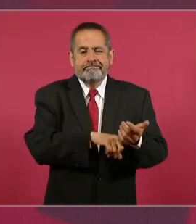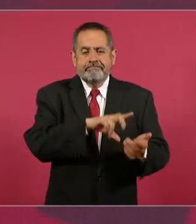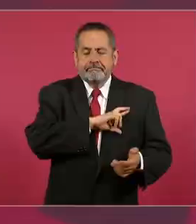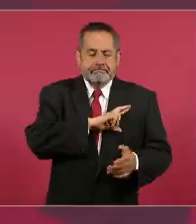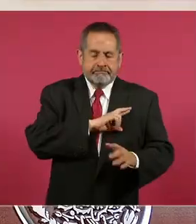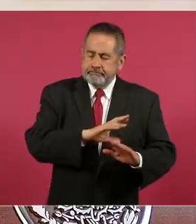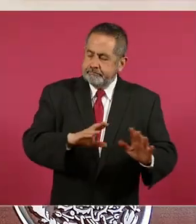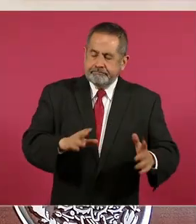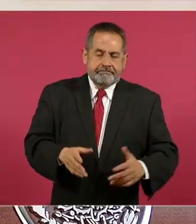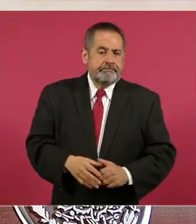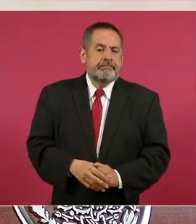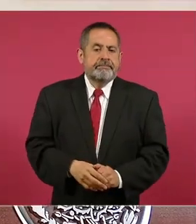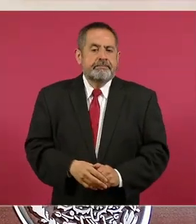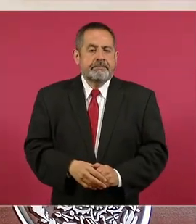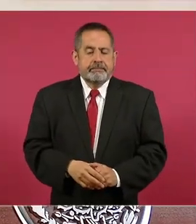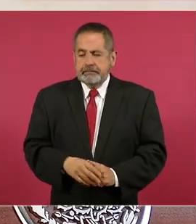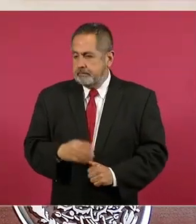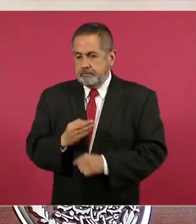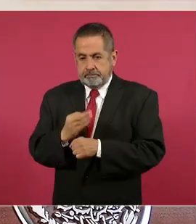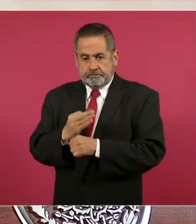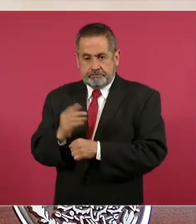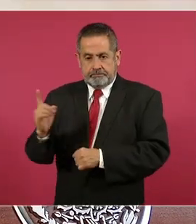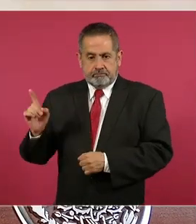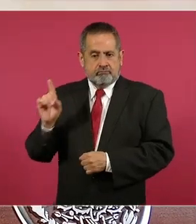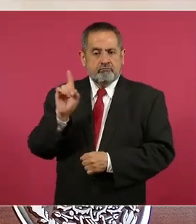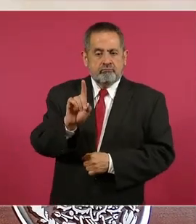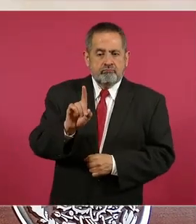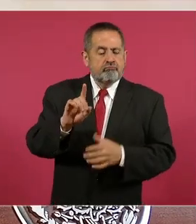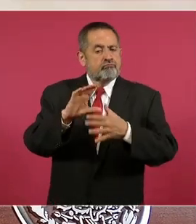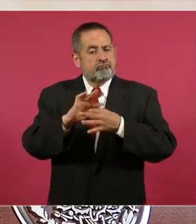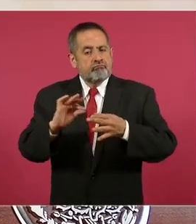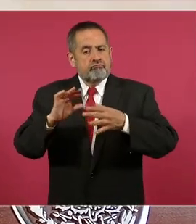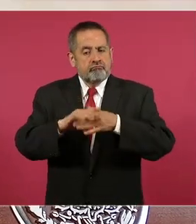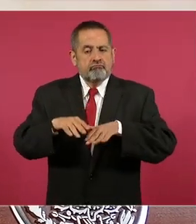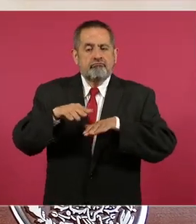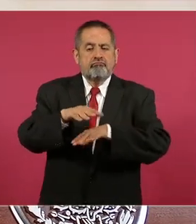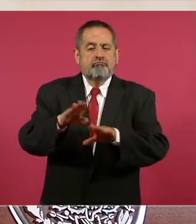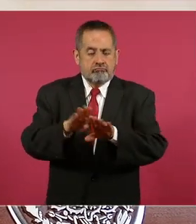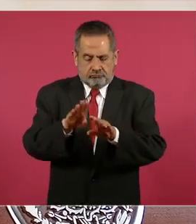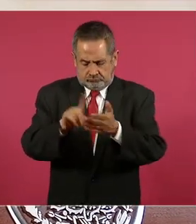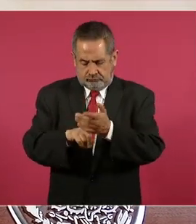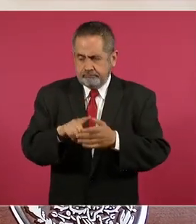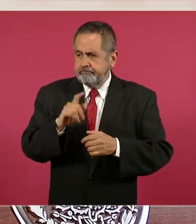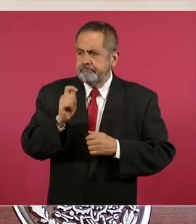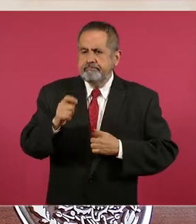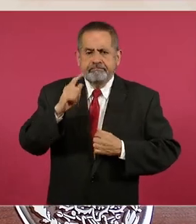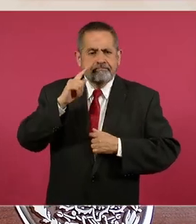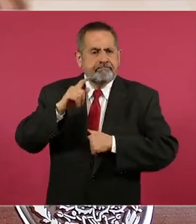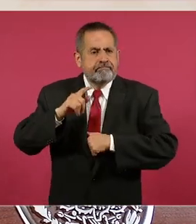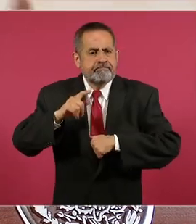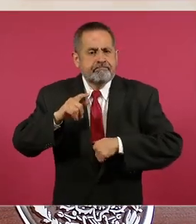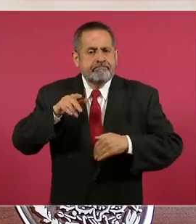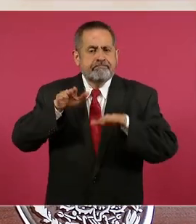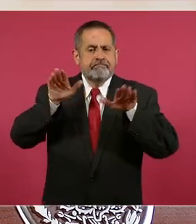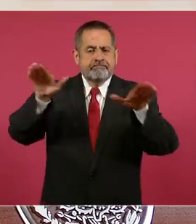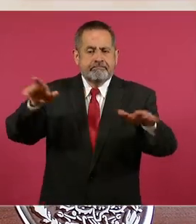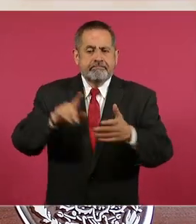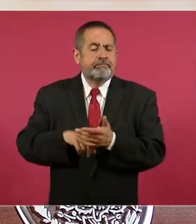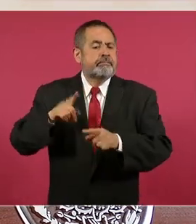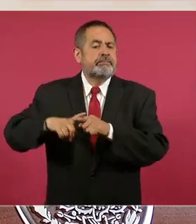Vamos a explicar. Esta línea va a estar manejada por la